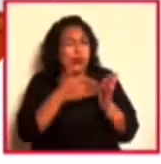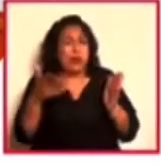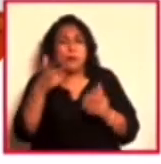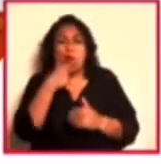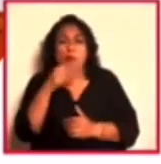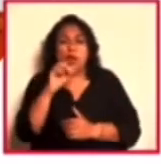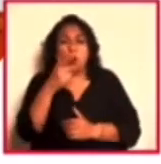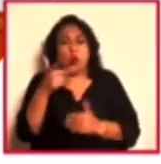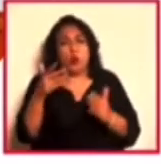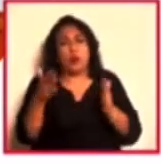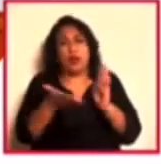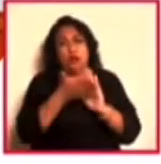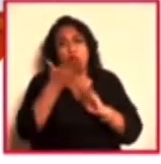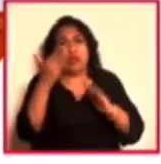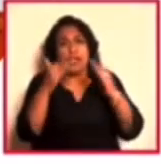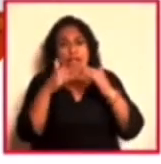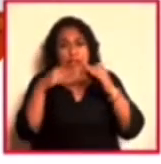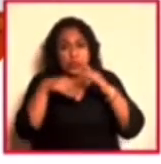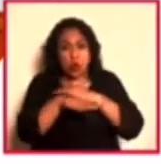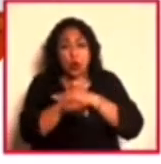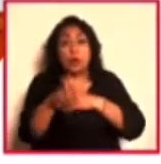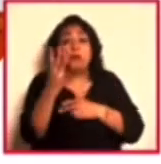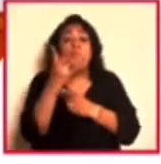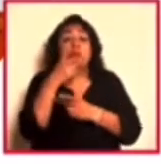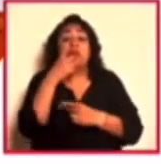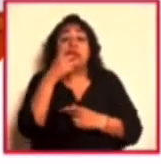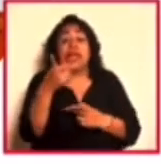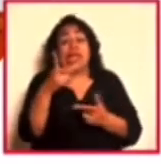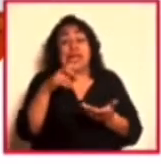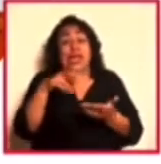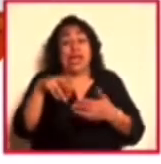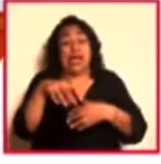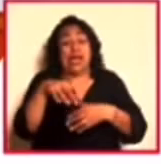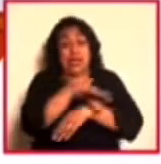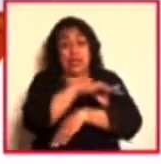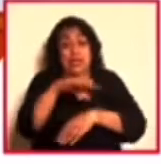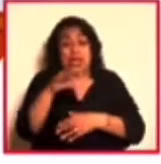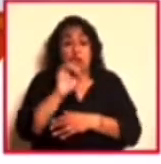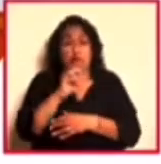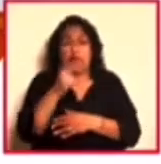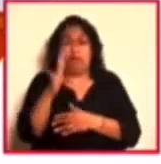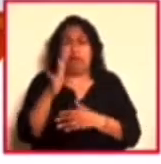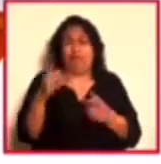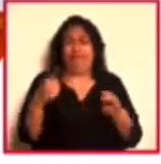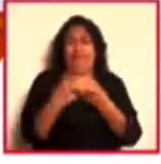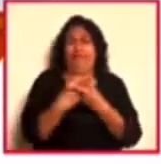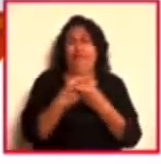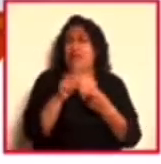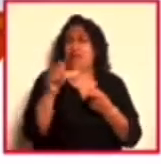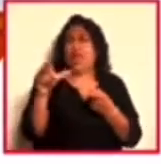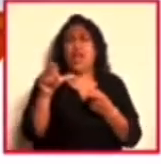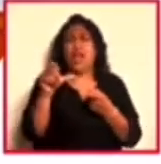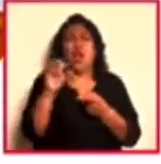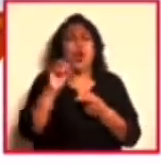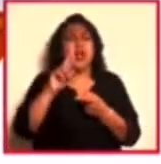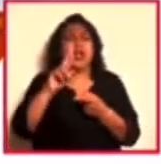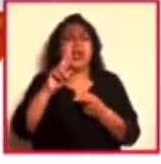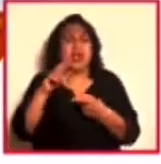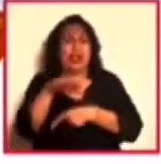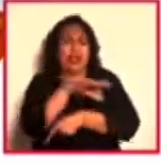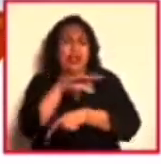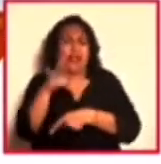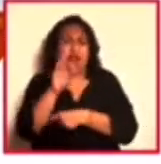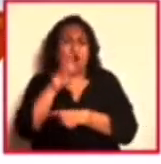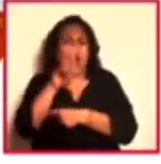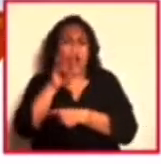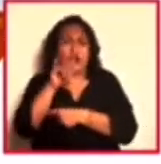Casa Cueva, se consideraba que la arquitectura orgánica era una especie de contradicción respecto de la arquitectura funcionalista de O'Gorman. Sin